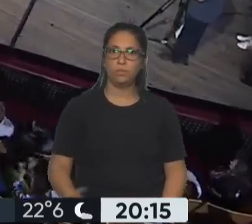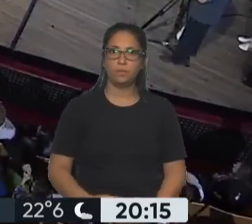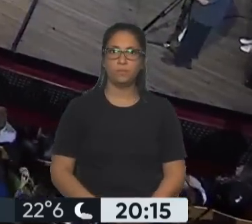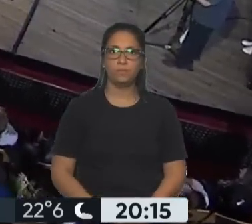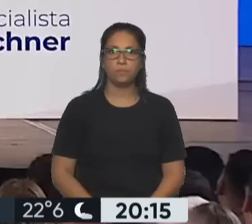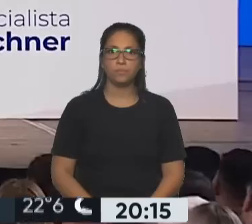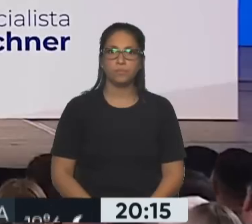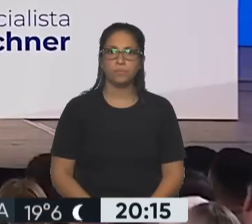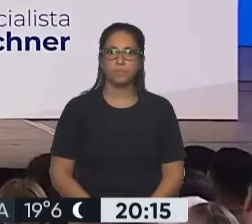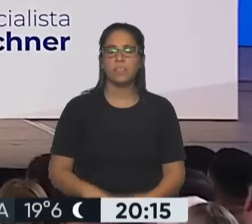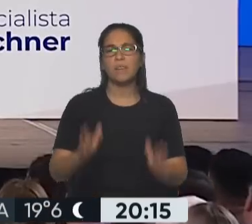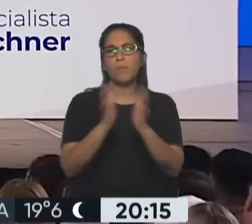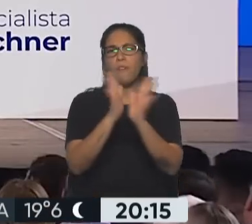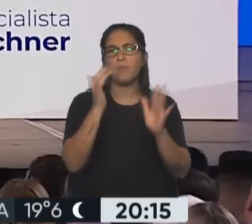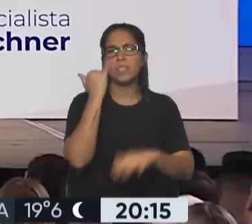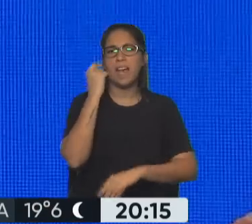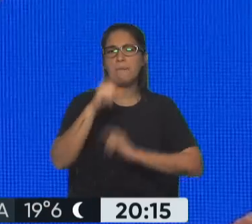Y por favor, porque ya mañana,